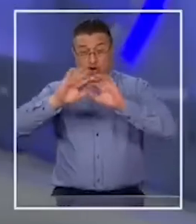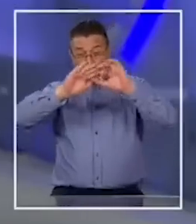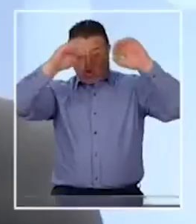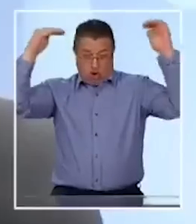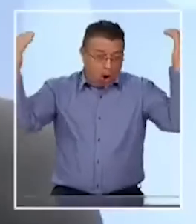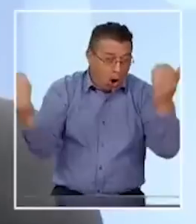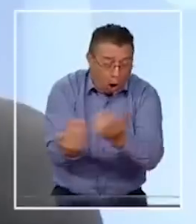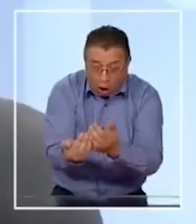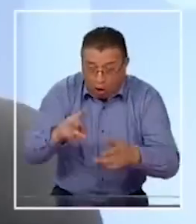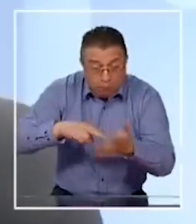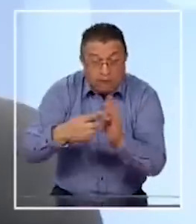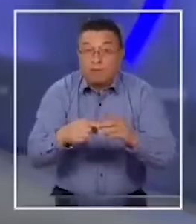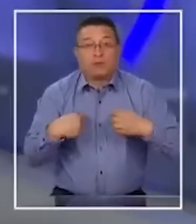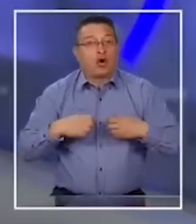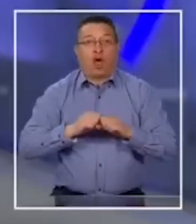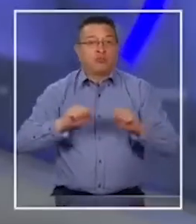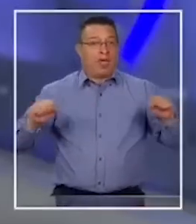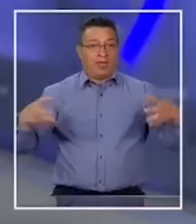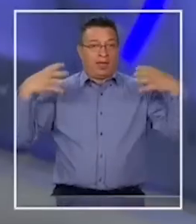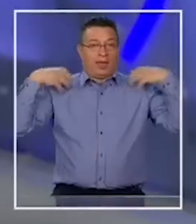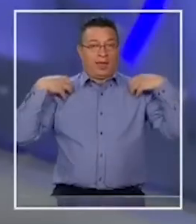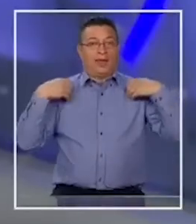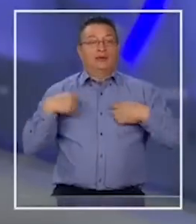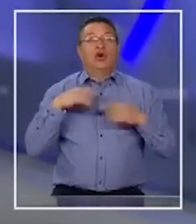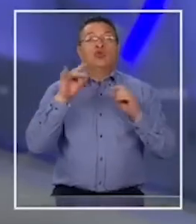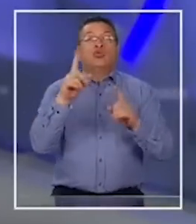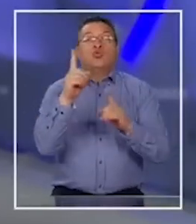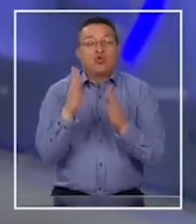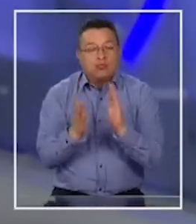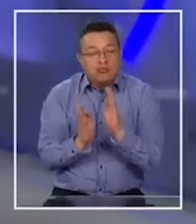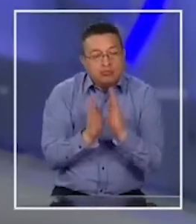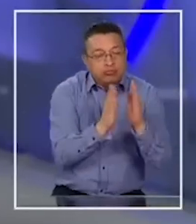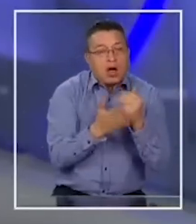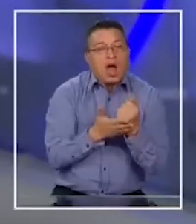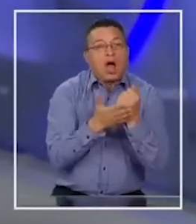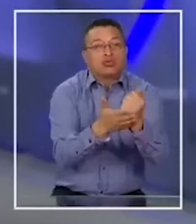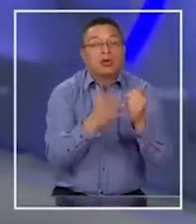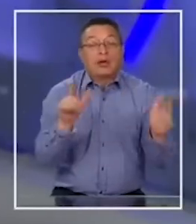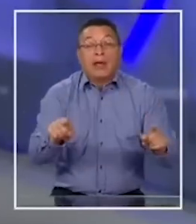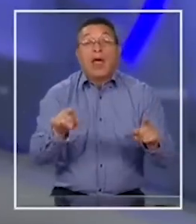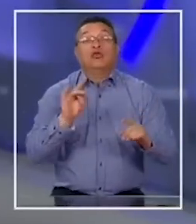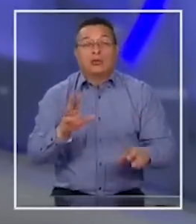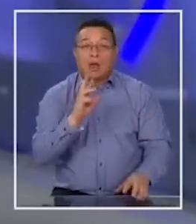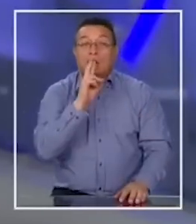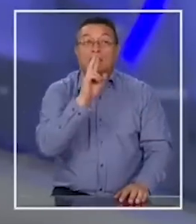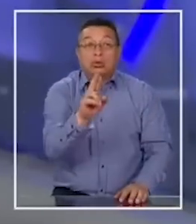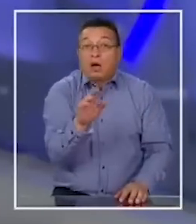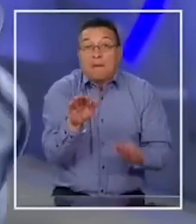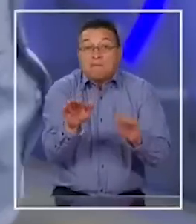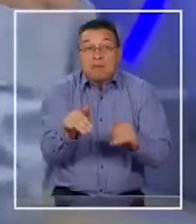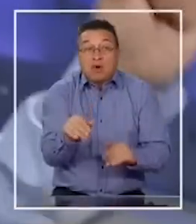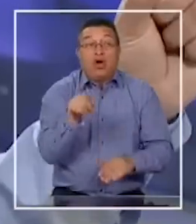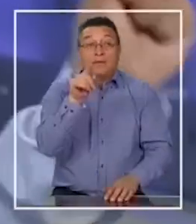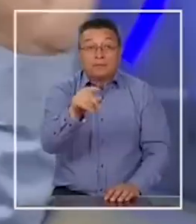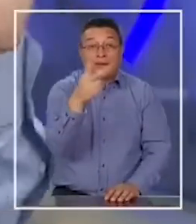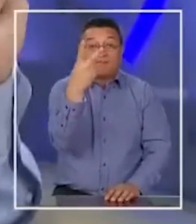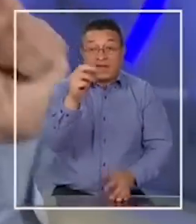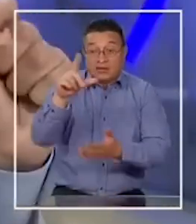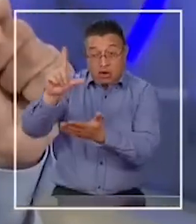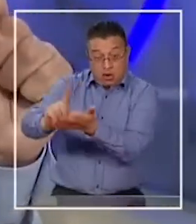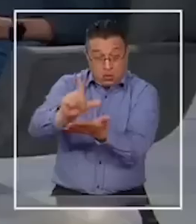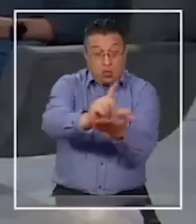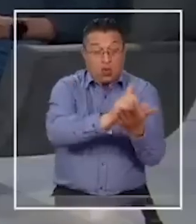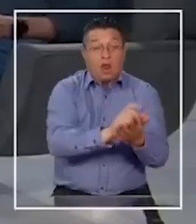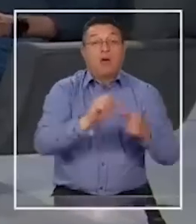el problema alcalde el tema concreto es que te vuelven a preguntar lo mismo y uno te tengo que responder de nuevo otra vez lo mismo en estos 20 puntos